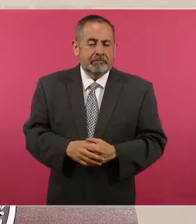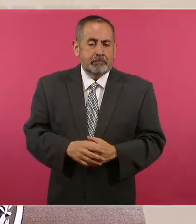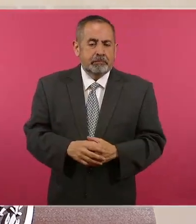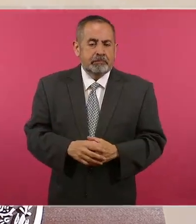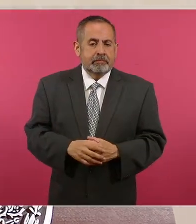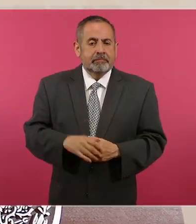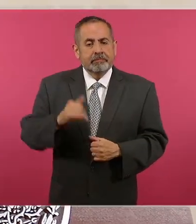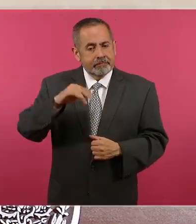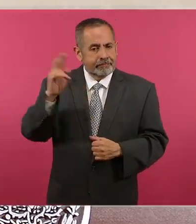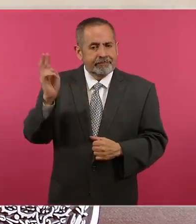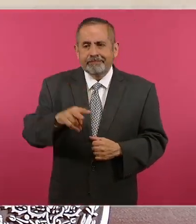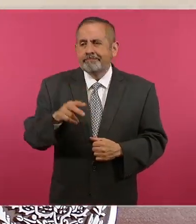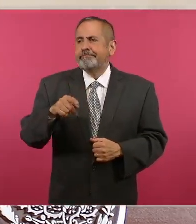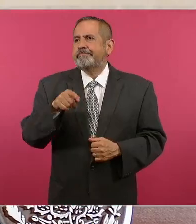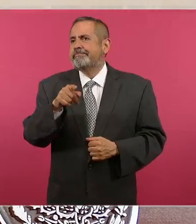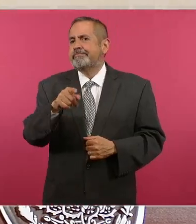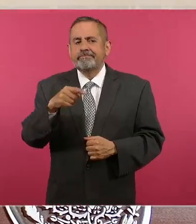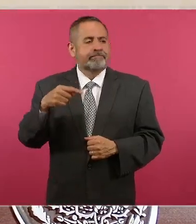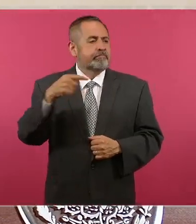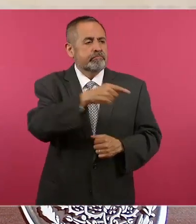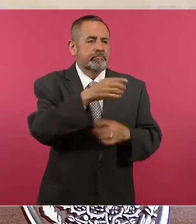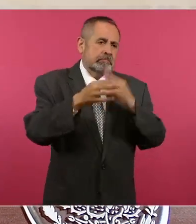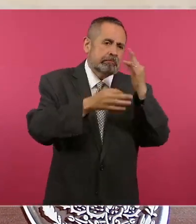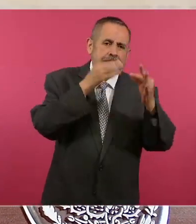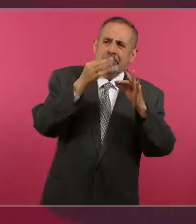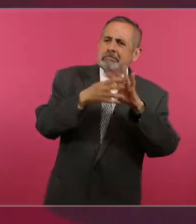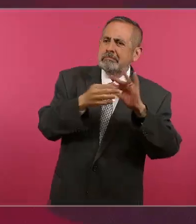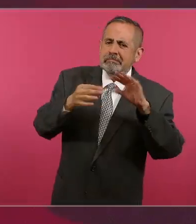Realmente fue una campaña